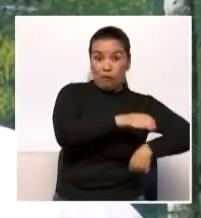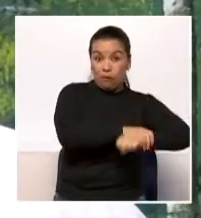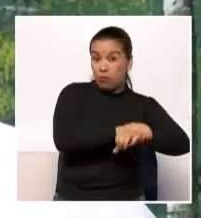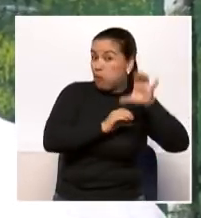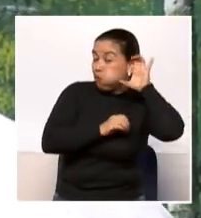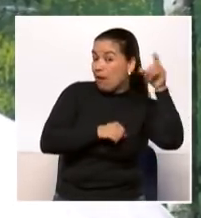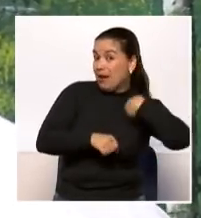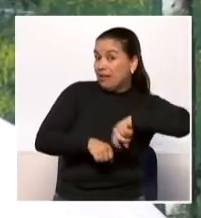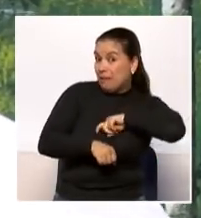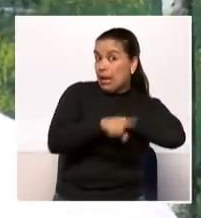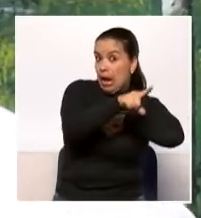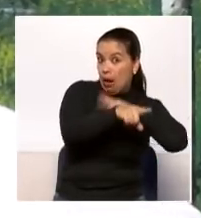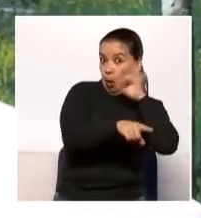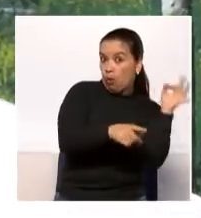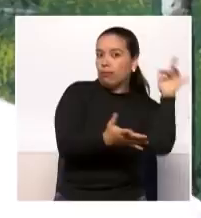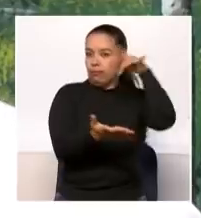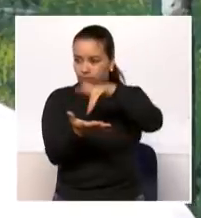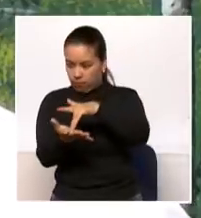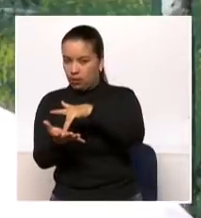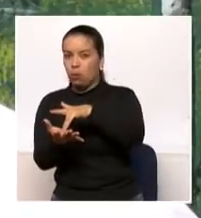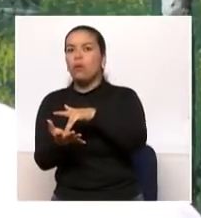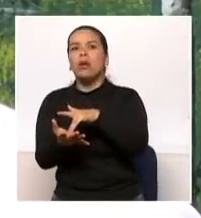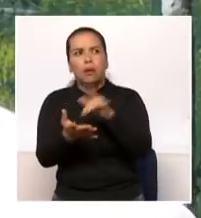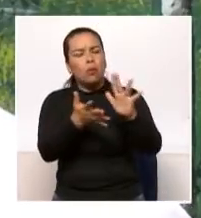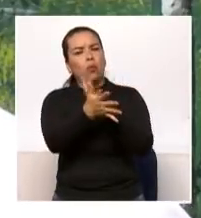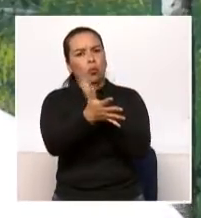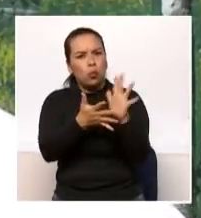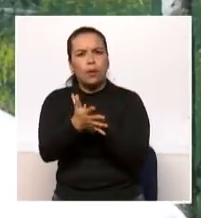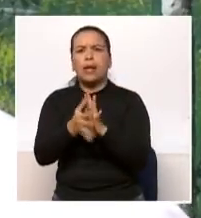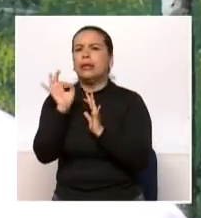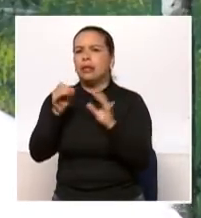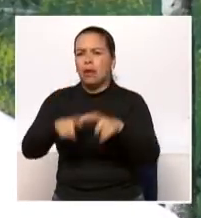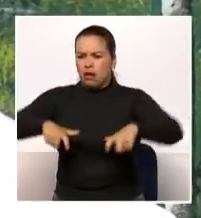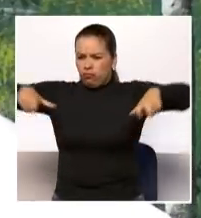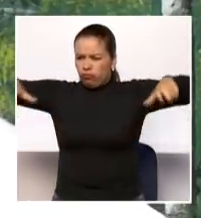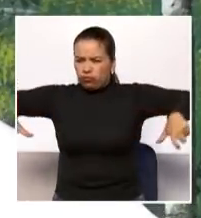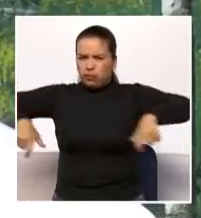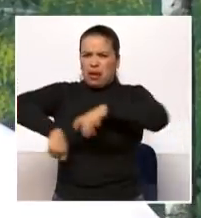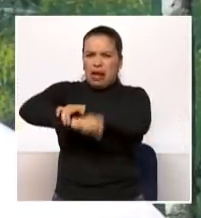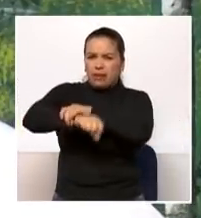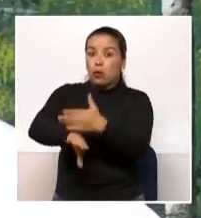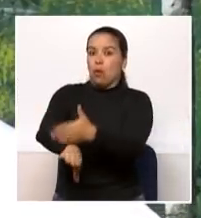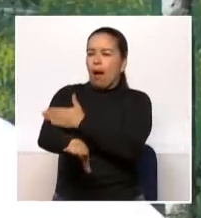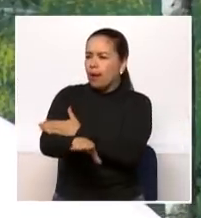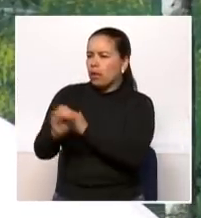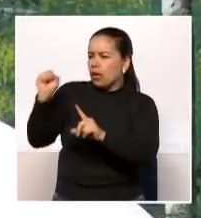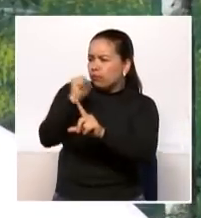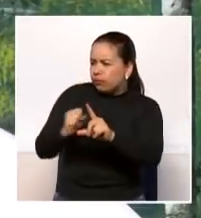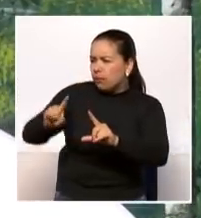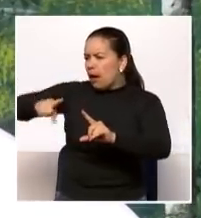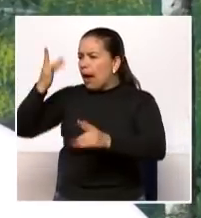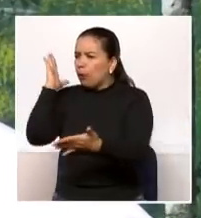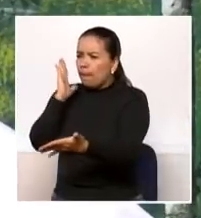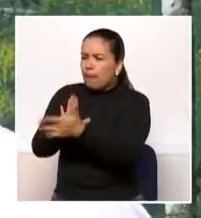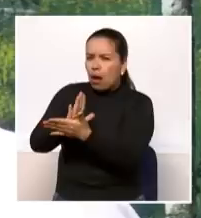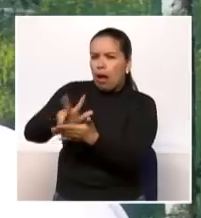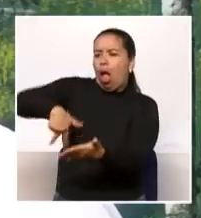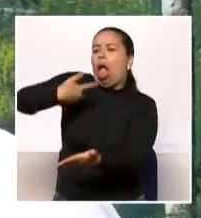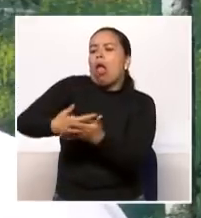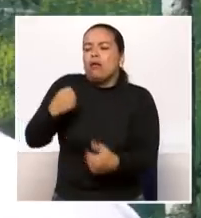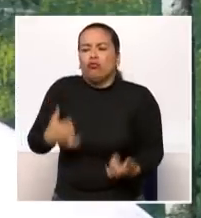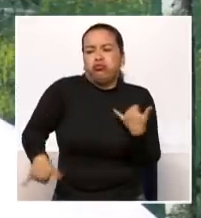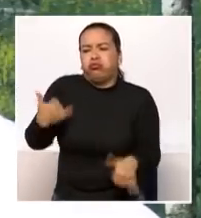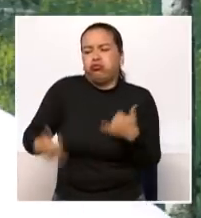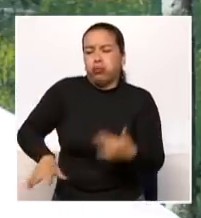ellos tienen su ecógrafo en el estadio, cómo ven los pacientes tempranamente y sufren un golpe en el partido, inclusive en el